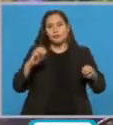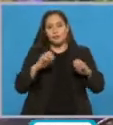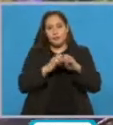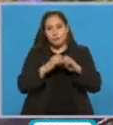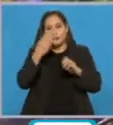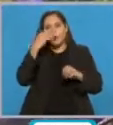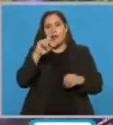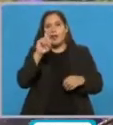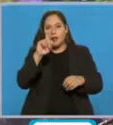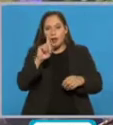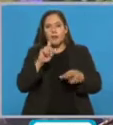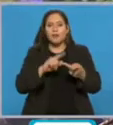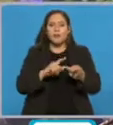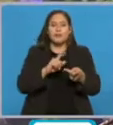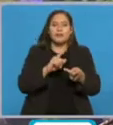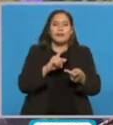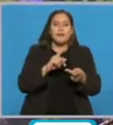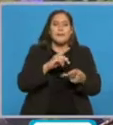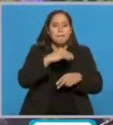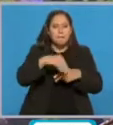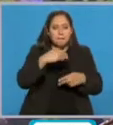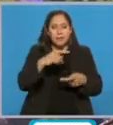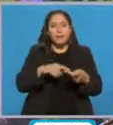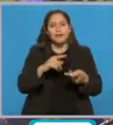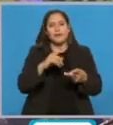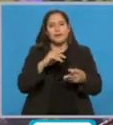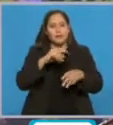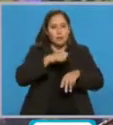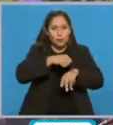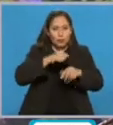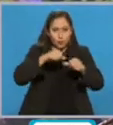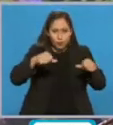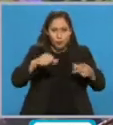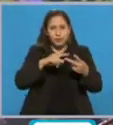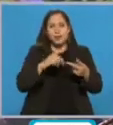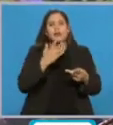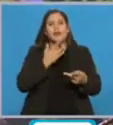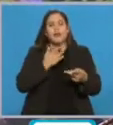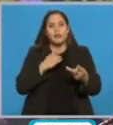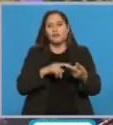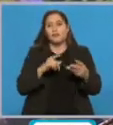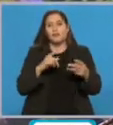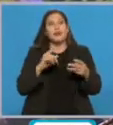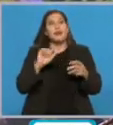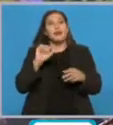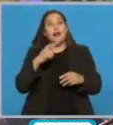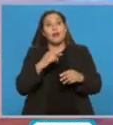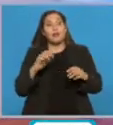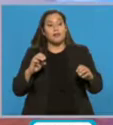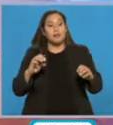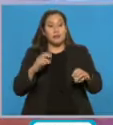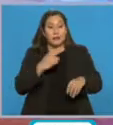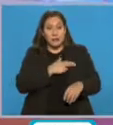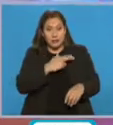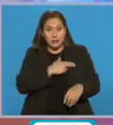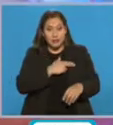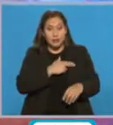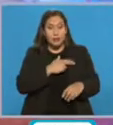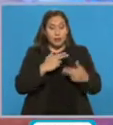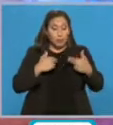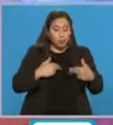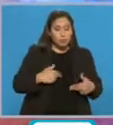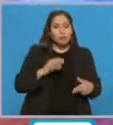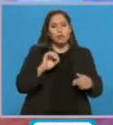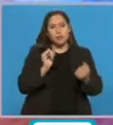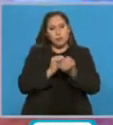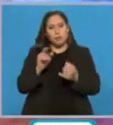agua oxigenada, vendas, tijeras, curitas, algodón, alcohol, por si en algún momento llega a haber alguna herida en los humanos o, por